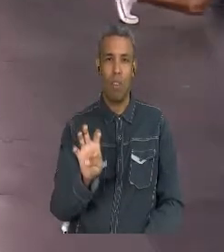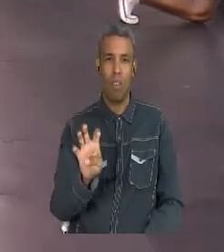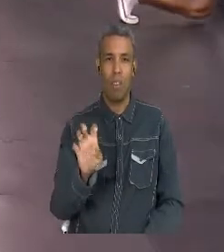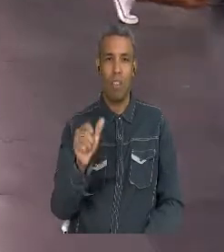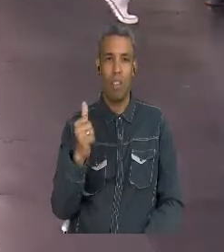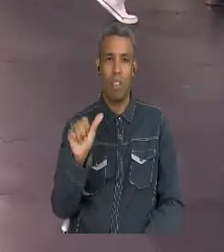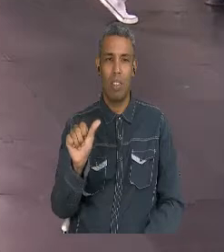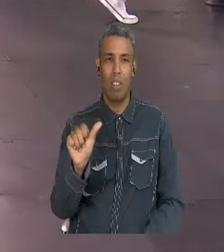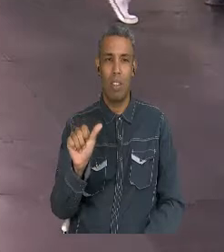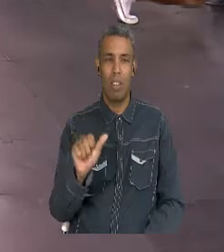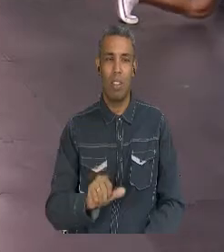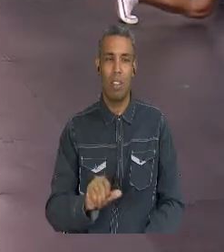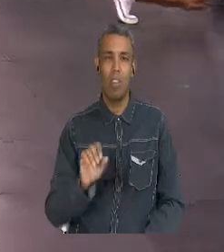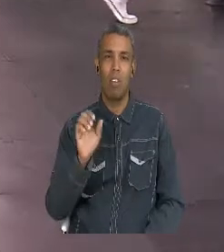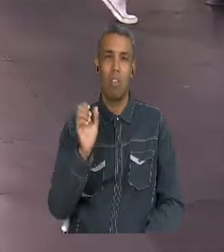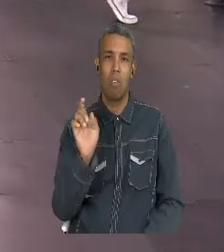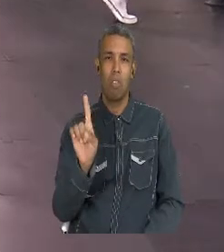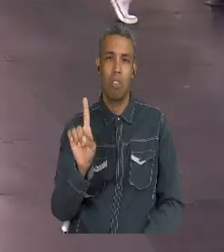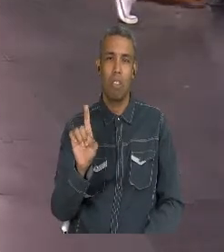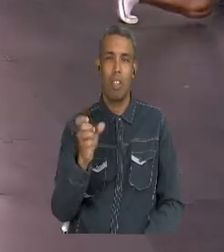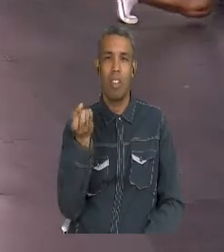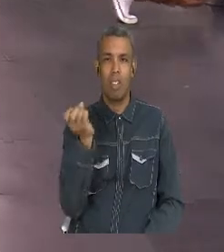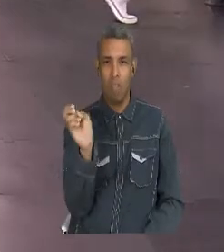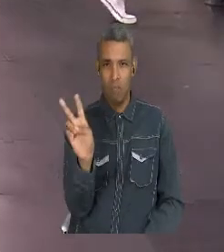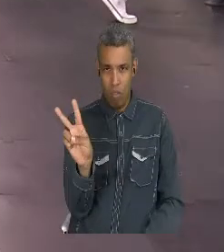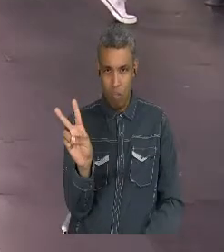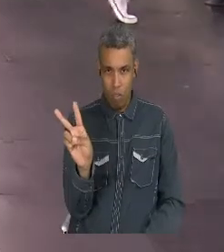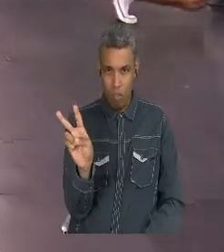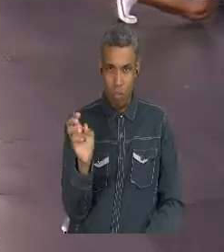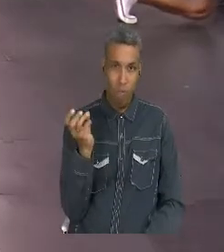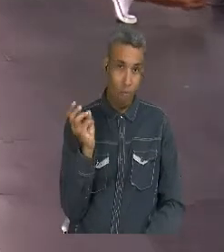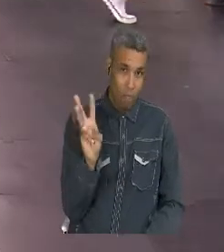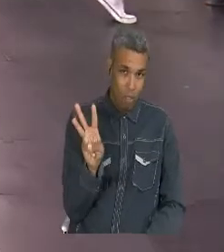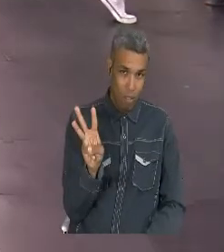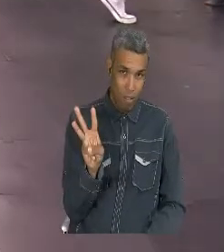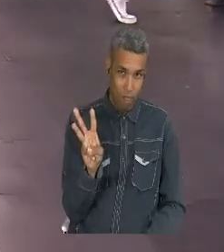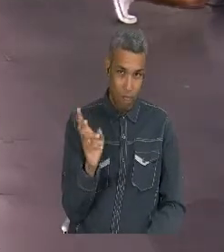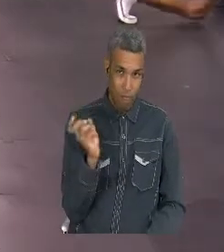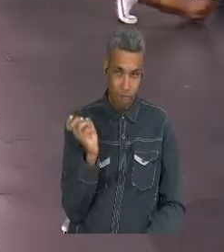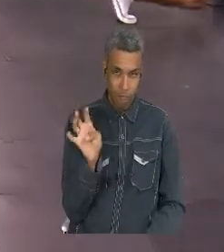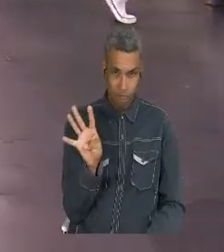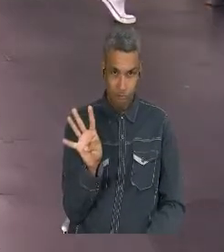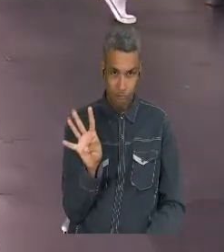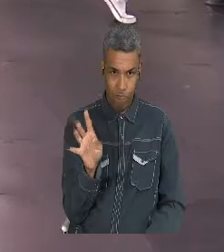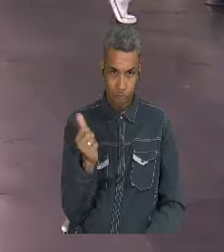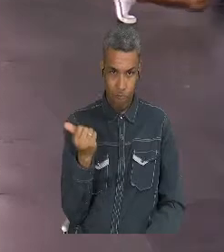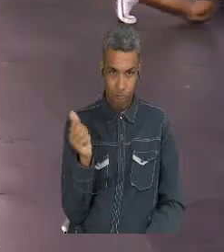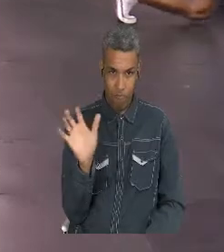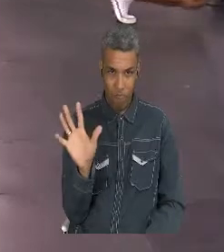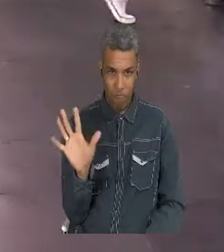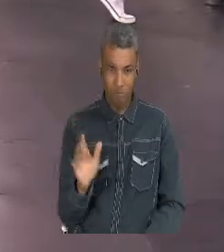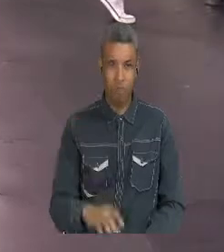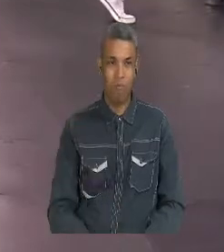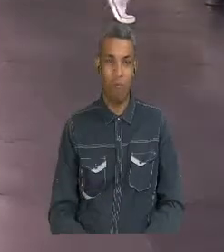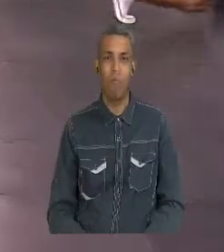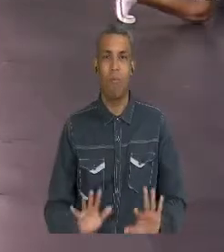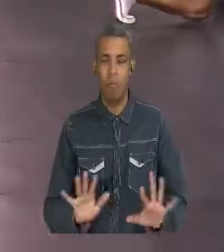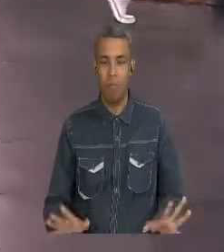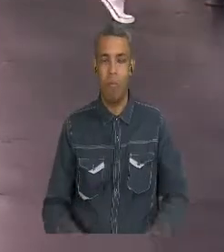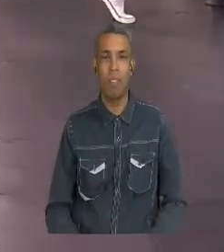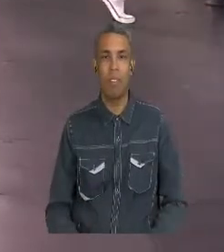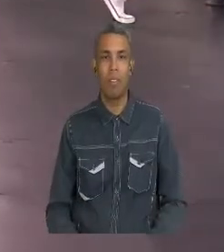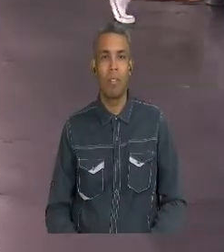9, 10, 11, 12, 13, 14, 15. Excelente, muy